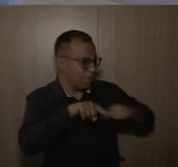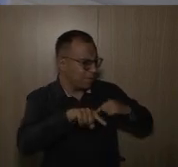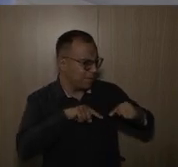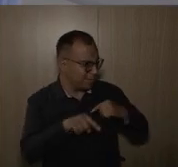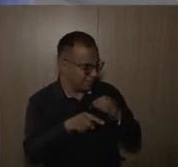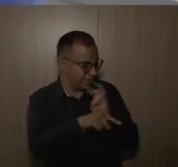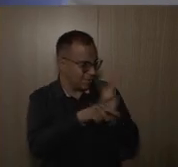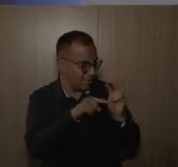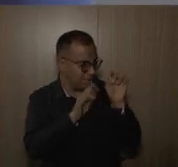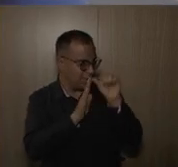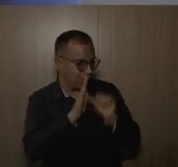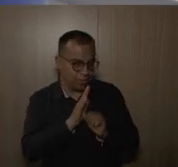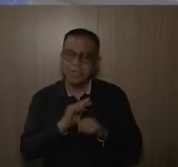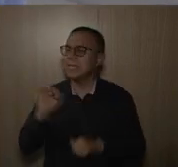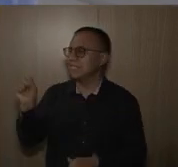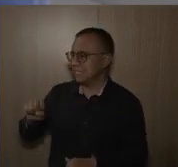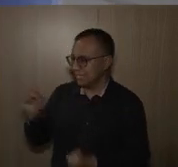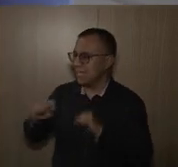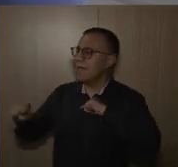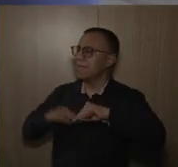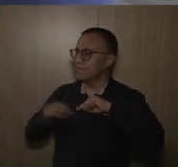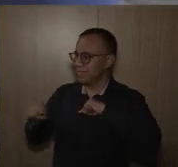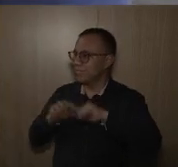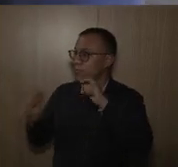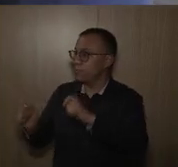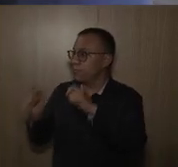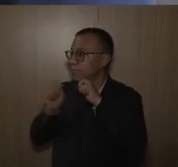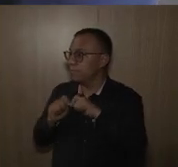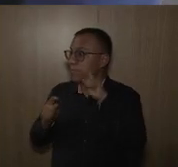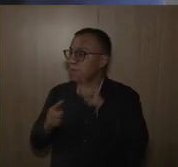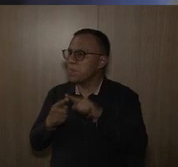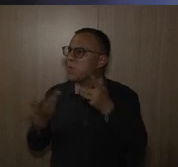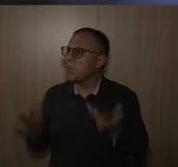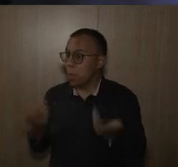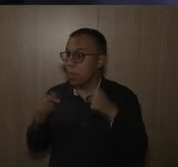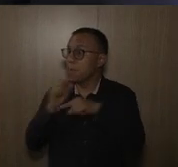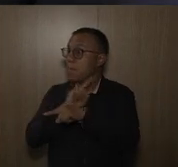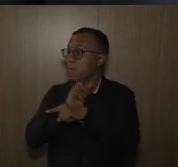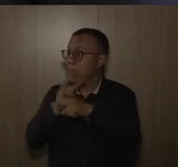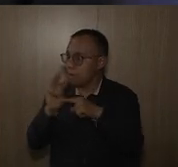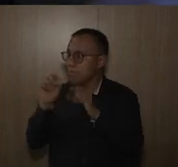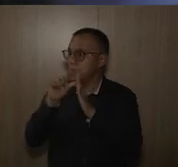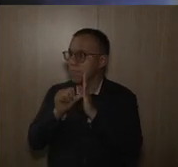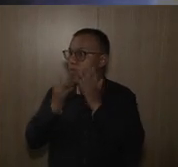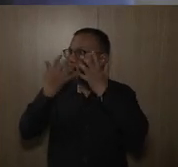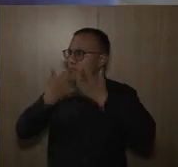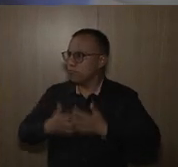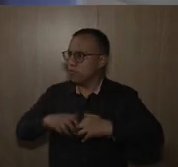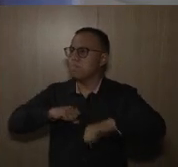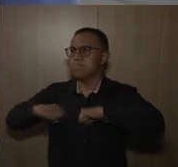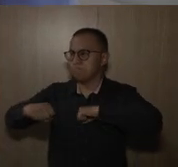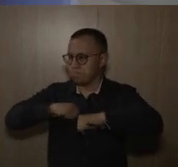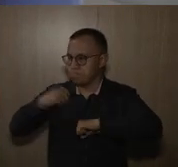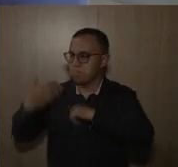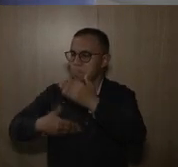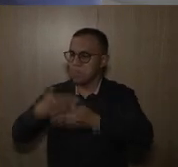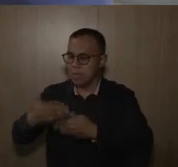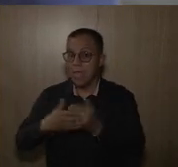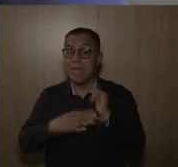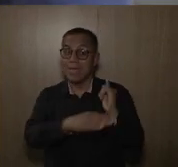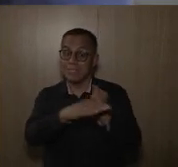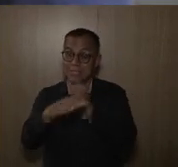¿verdad? Administradora de plataforma. Lo que yo hago es mantener la plataforma siempre en funcionamiento. Recibimos solicitudes de las